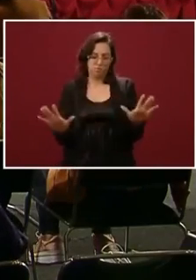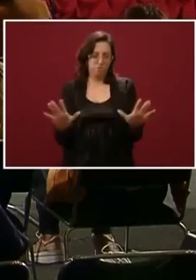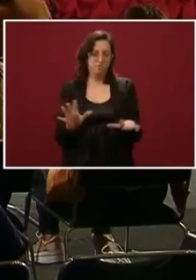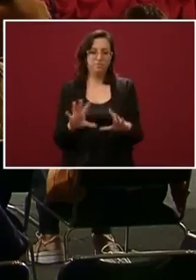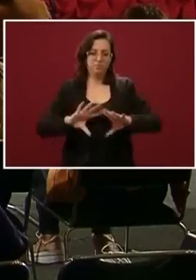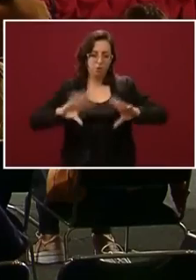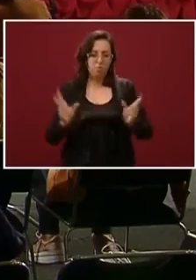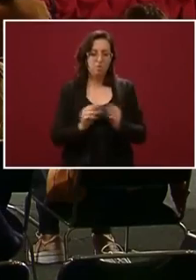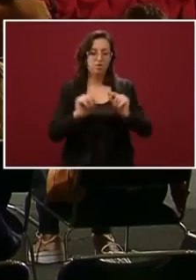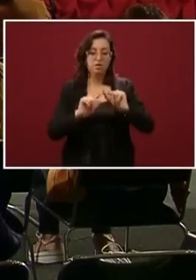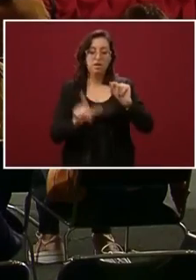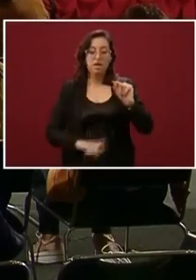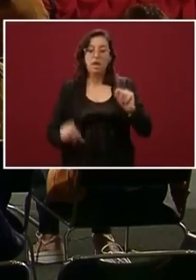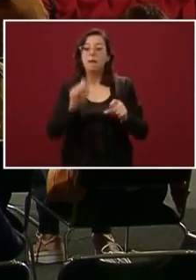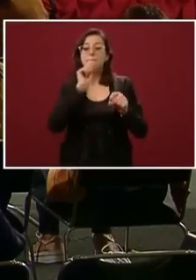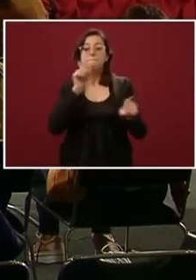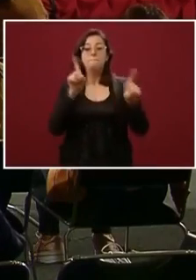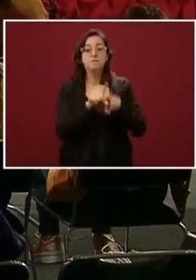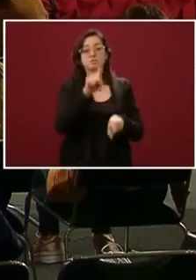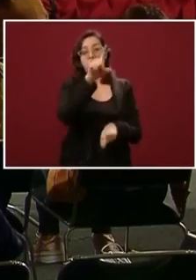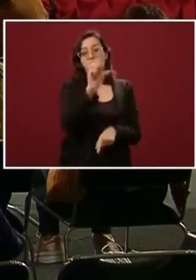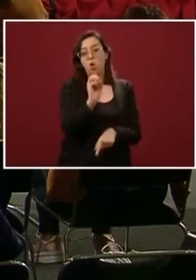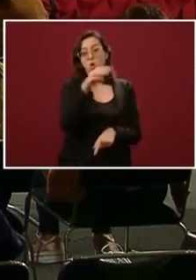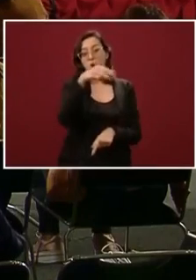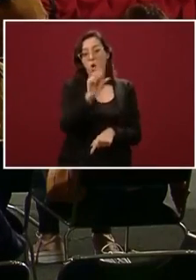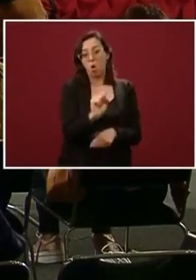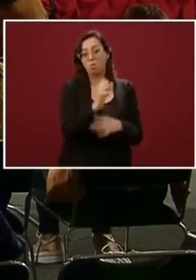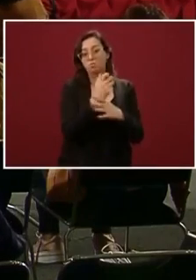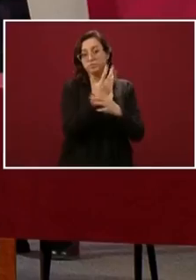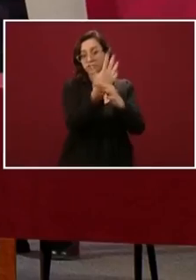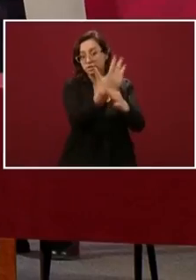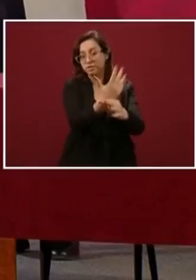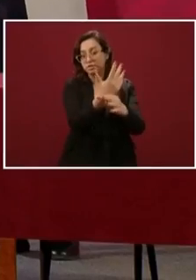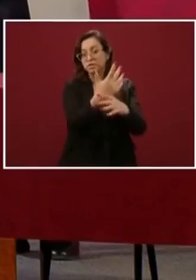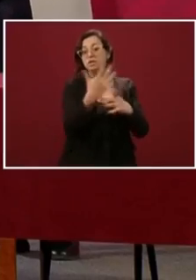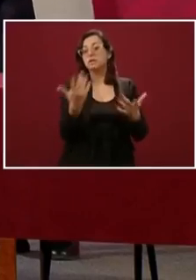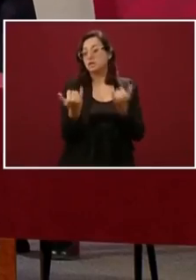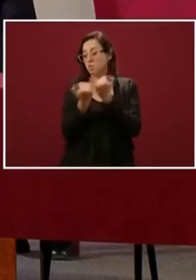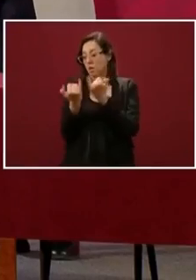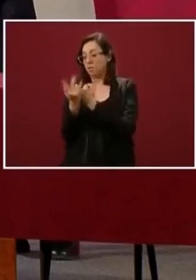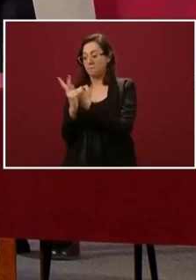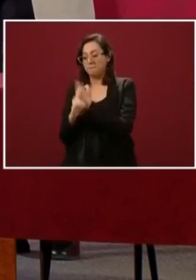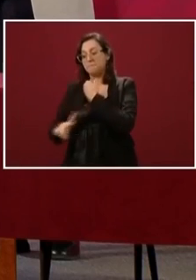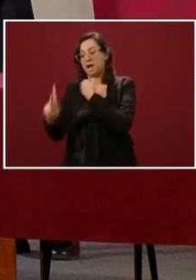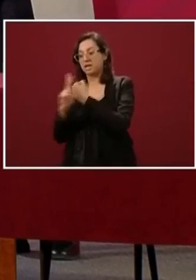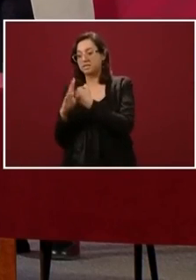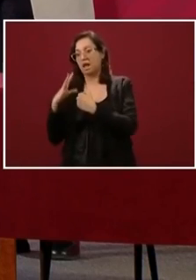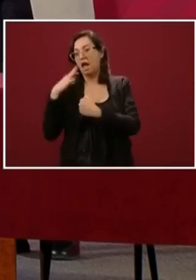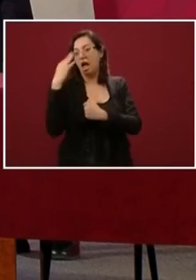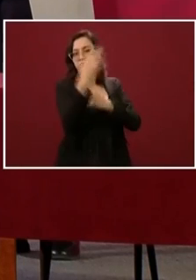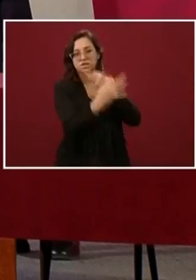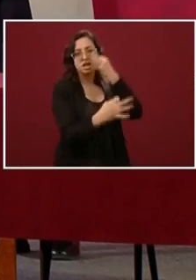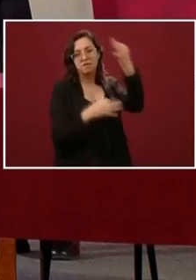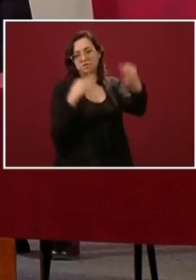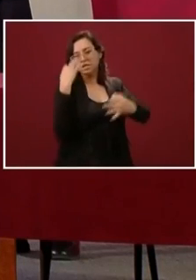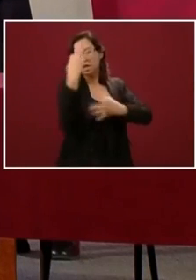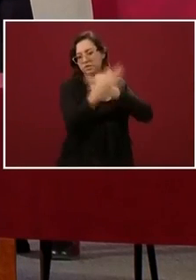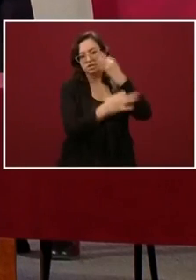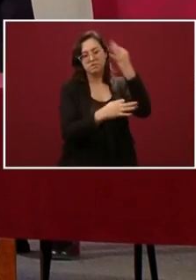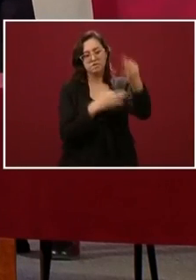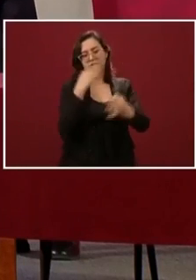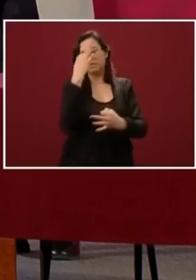la Organización Mundial de la Salud y todos los países en el mundo que reportamos. Todos los países que estamos